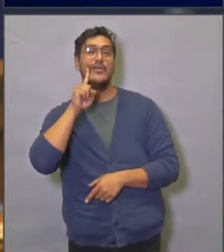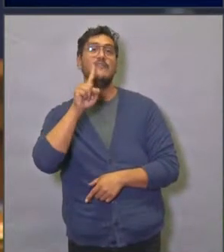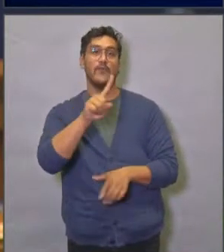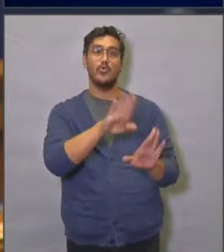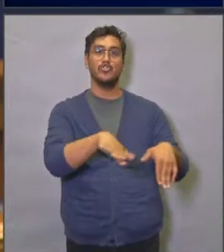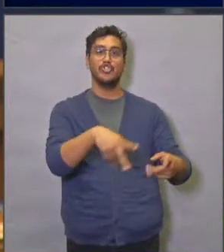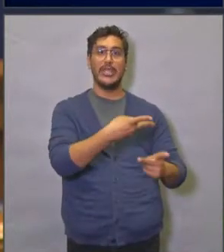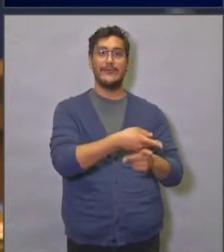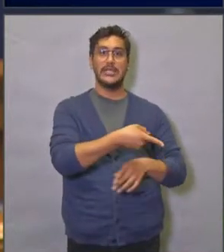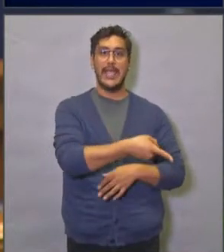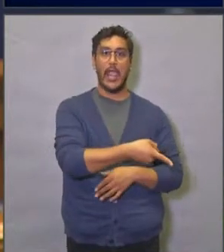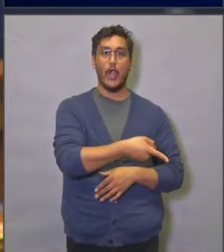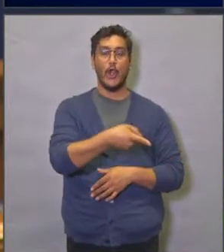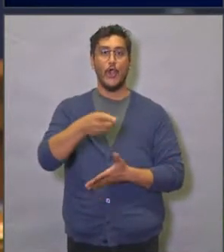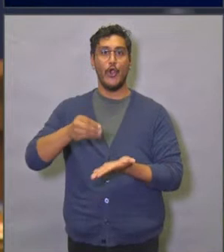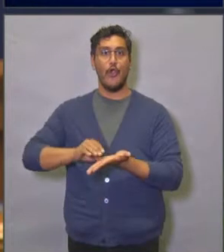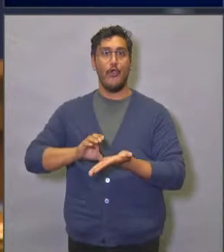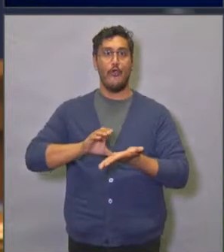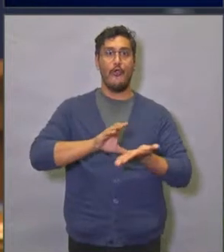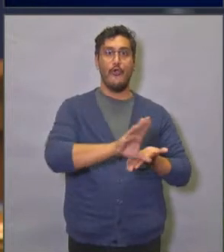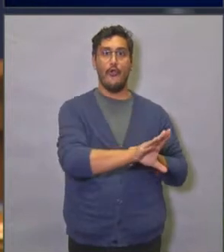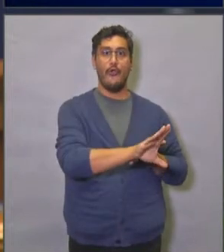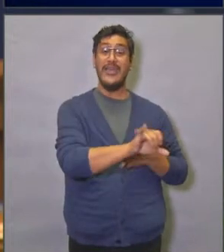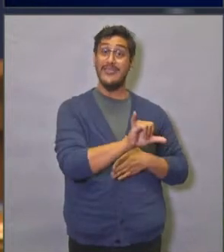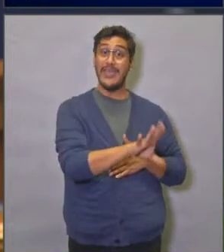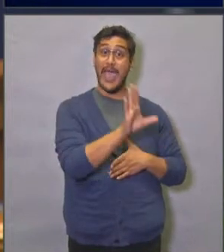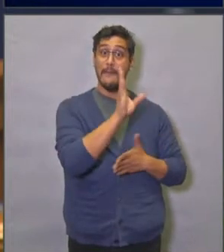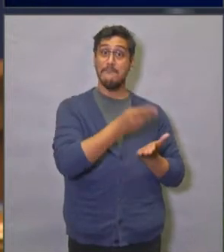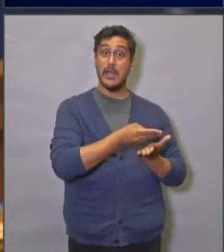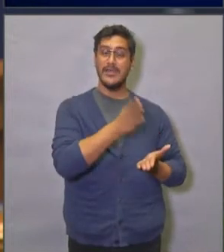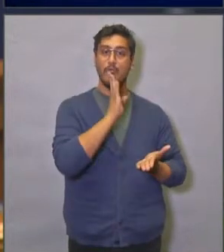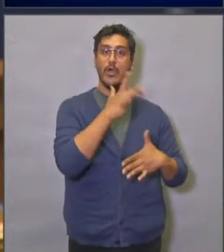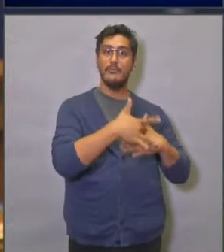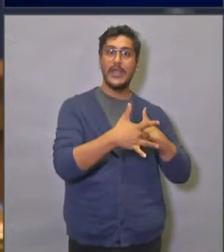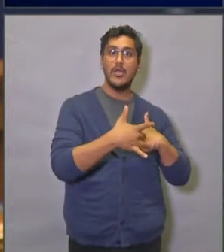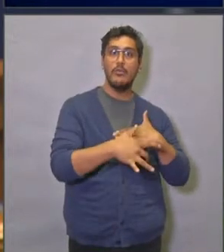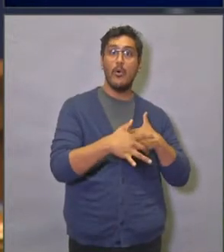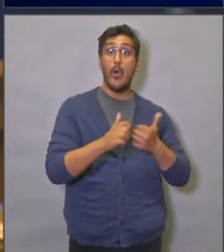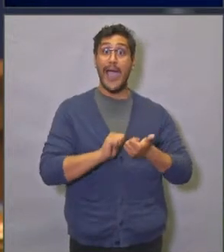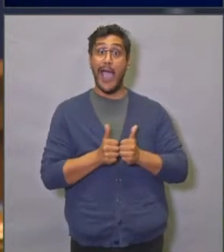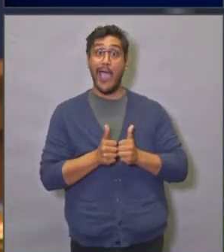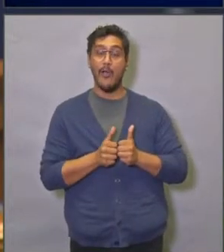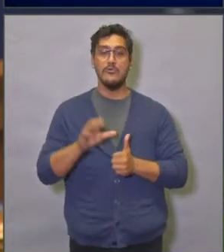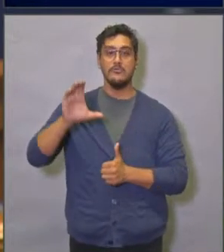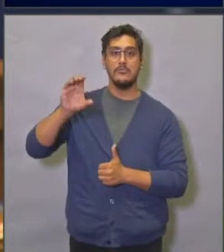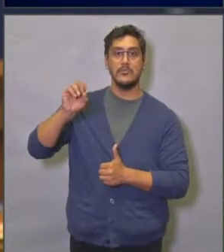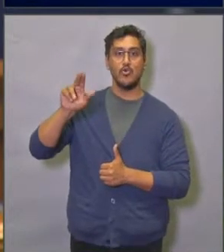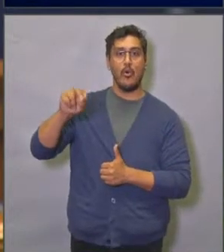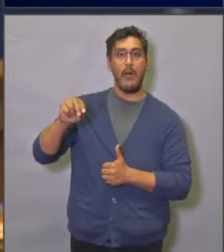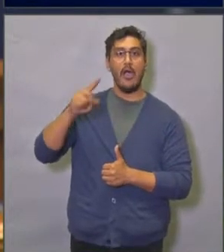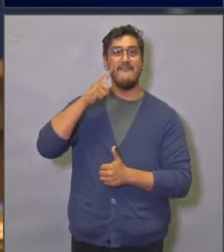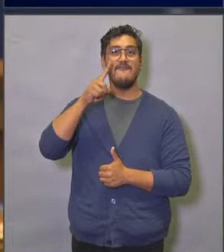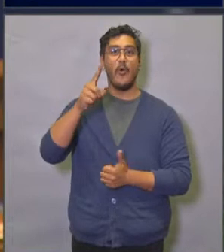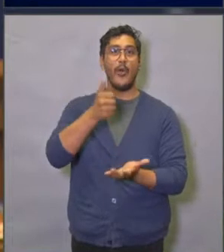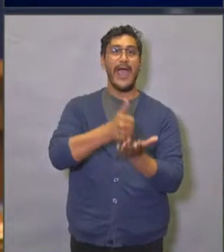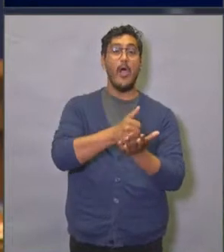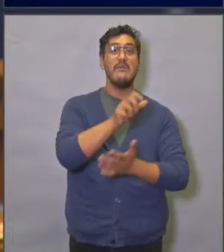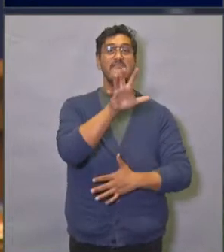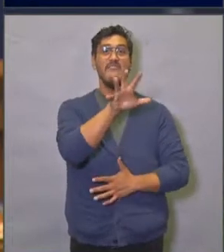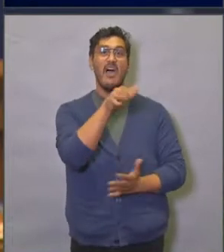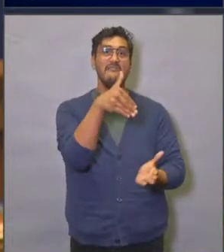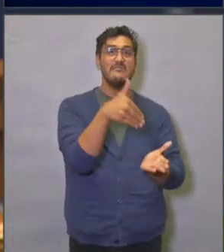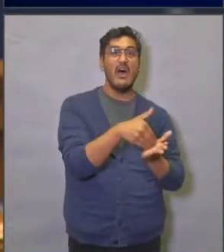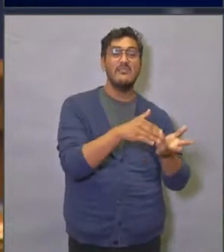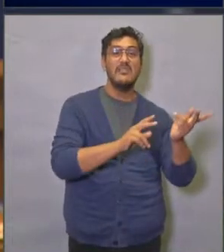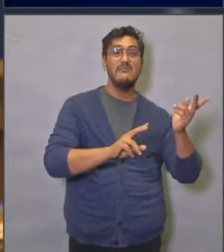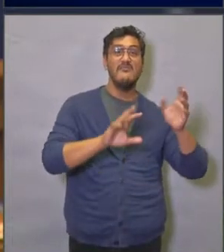de niños. Estos fondos estarán disponibles a forma de cupón para ayudar a 5,000 familias de bajos